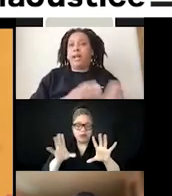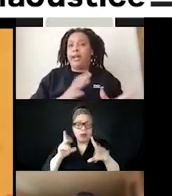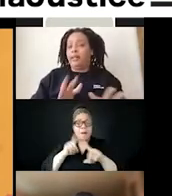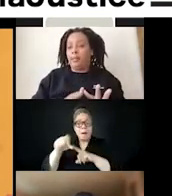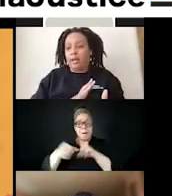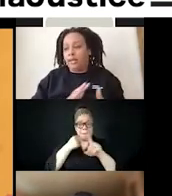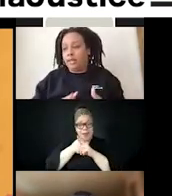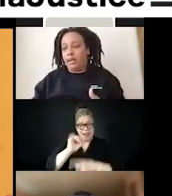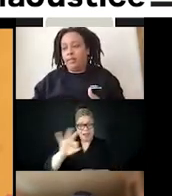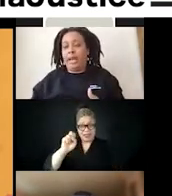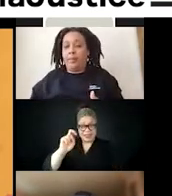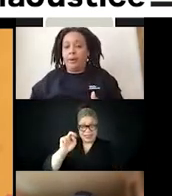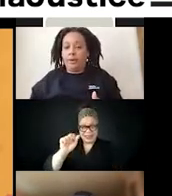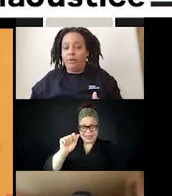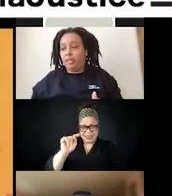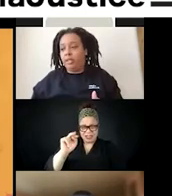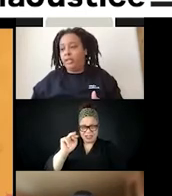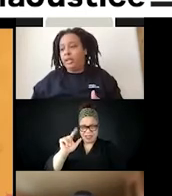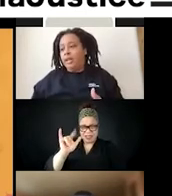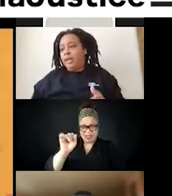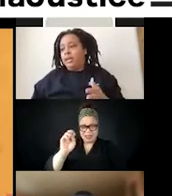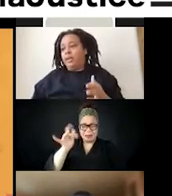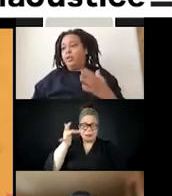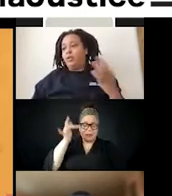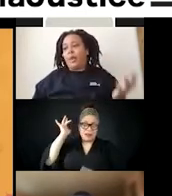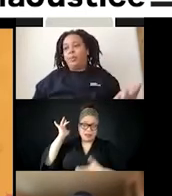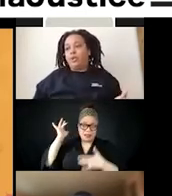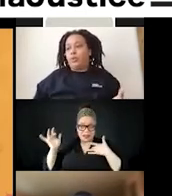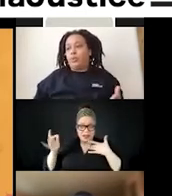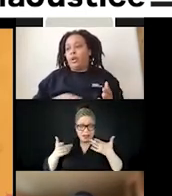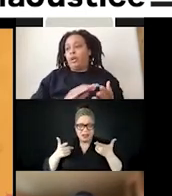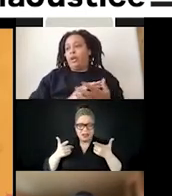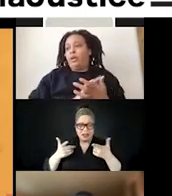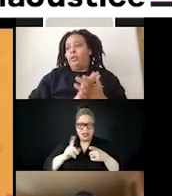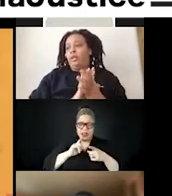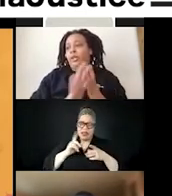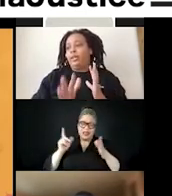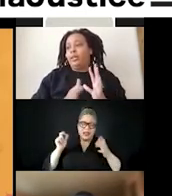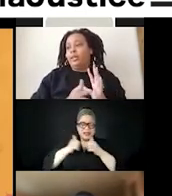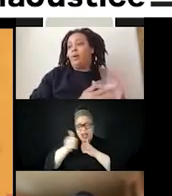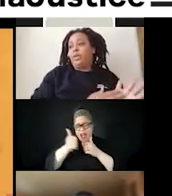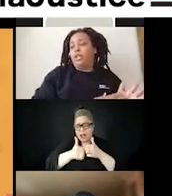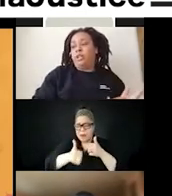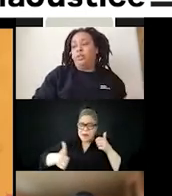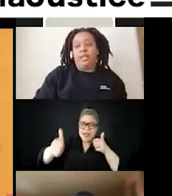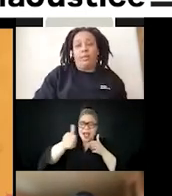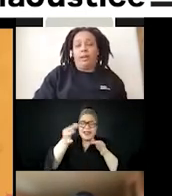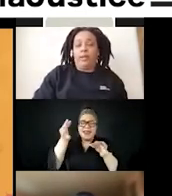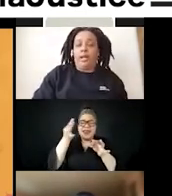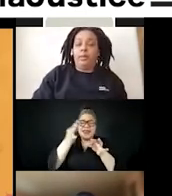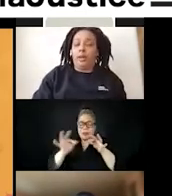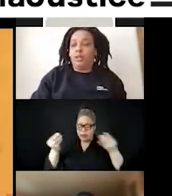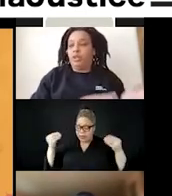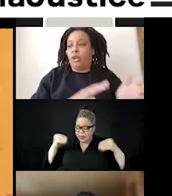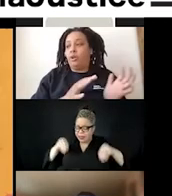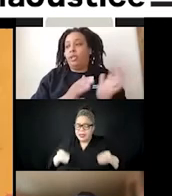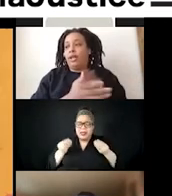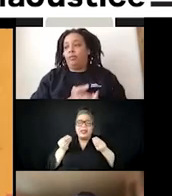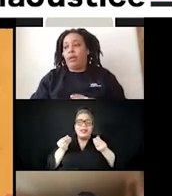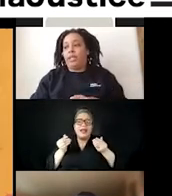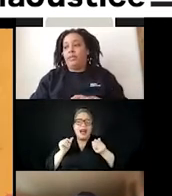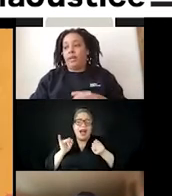para lucro entonces los periódicos